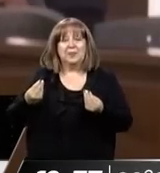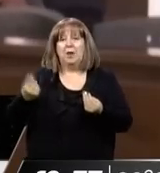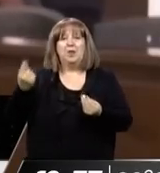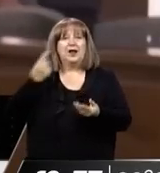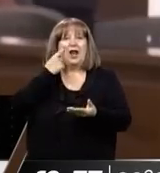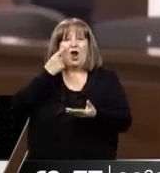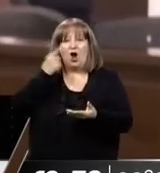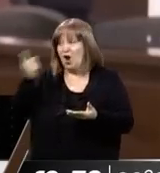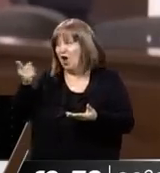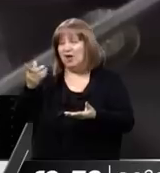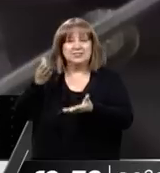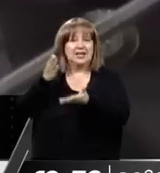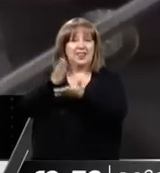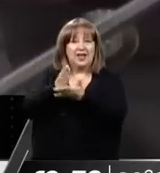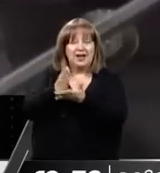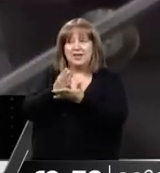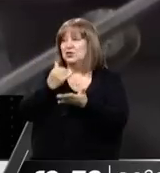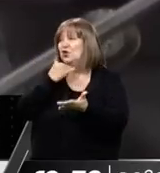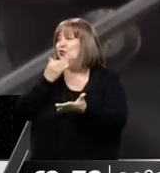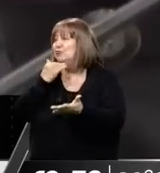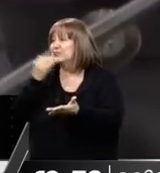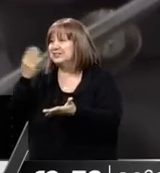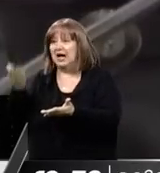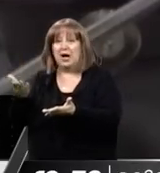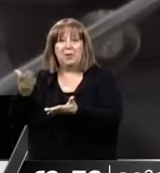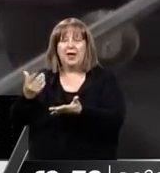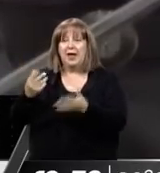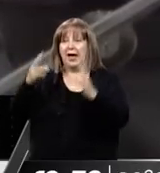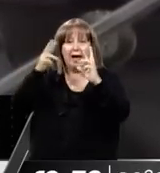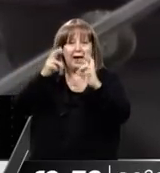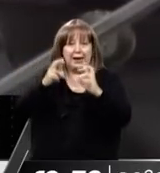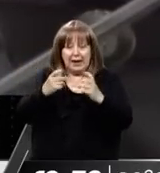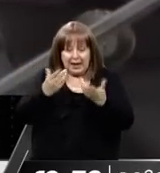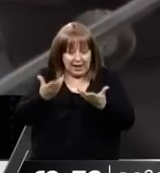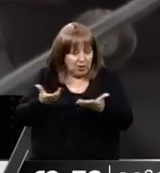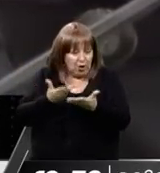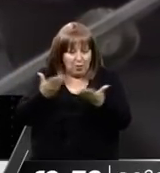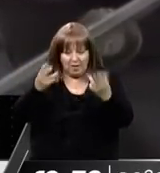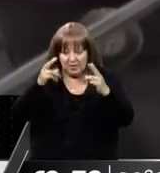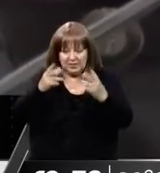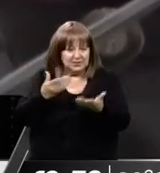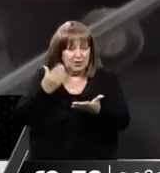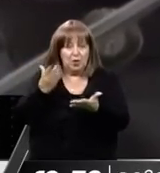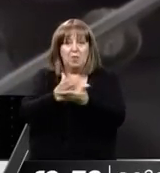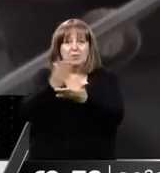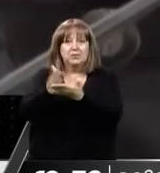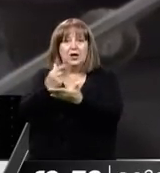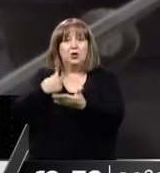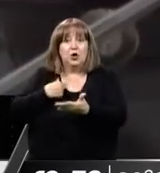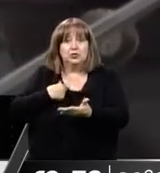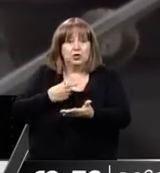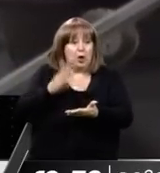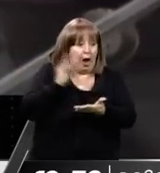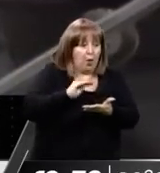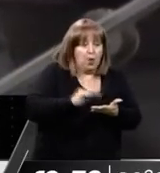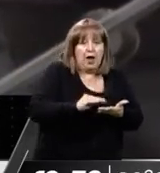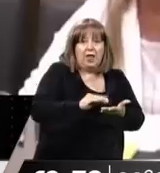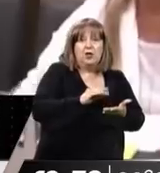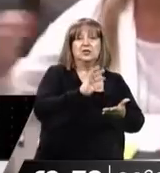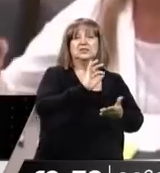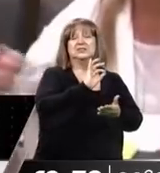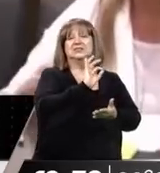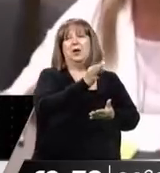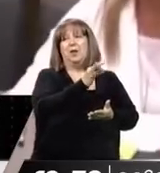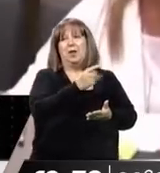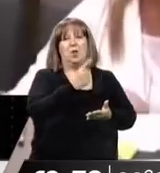conocimiento del derecho no sabe este analizar las pruebas no tiene lo que tenemos nosotros los que estamos en